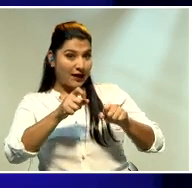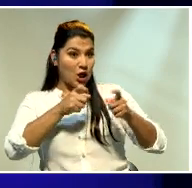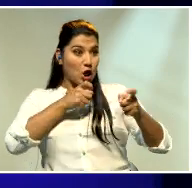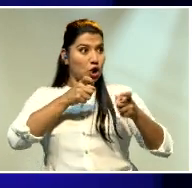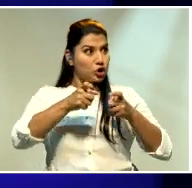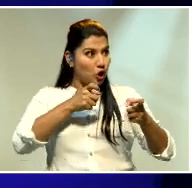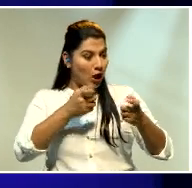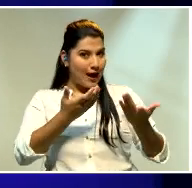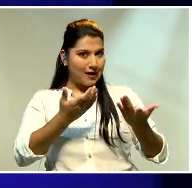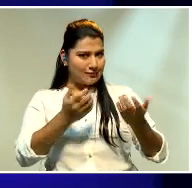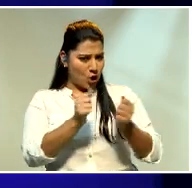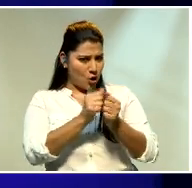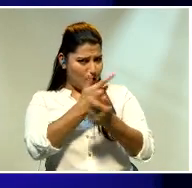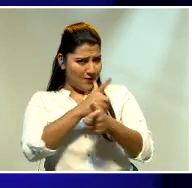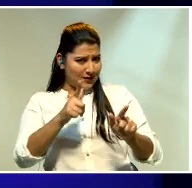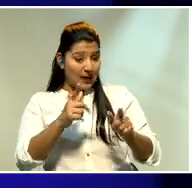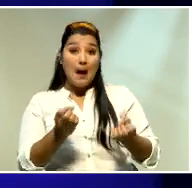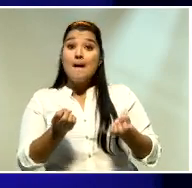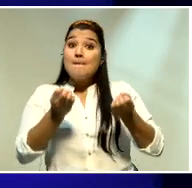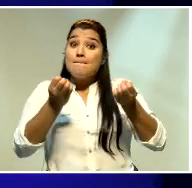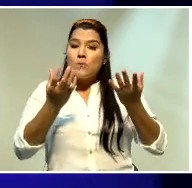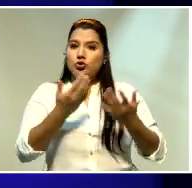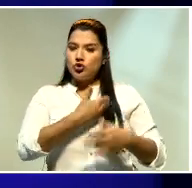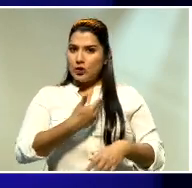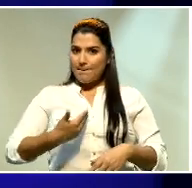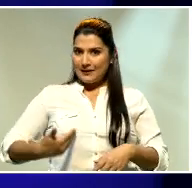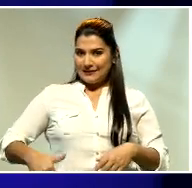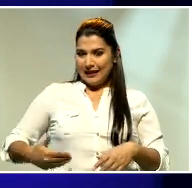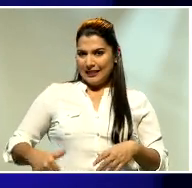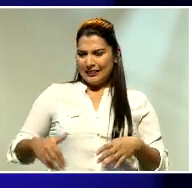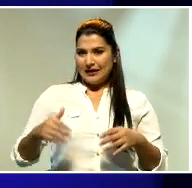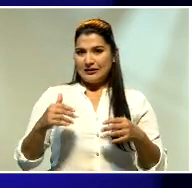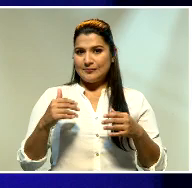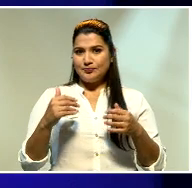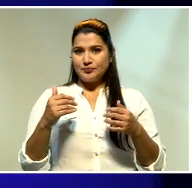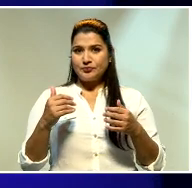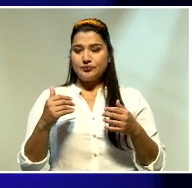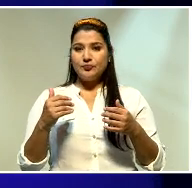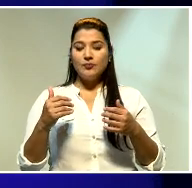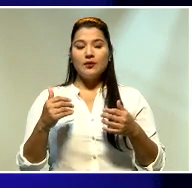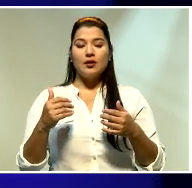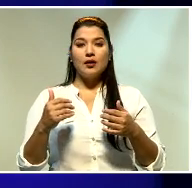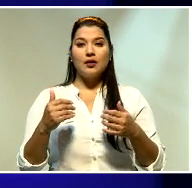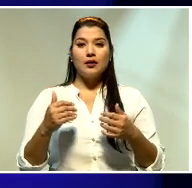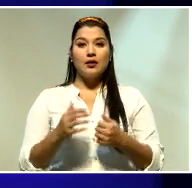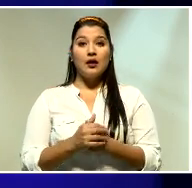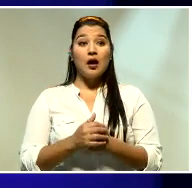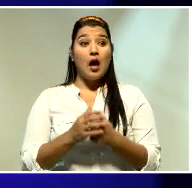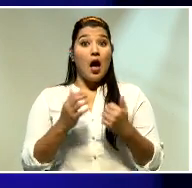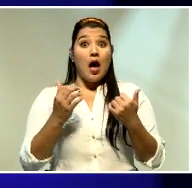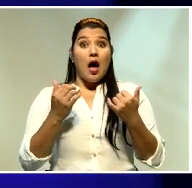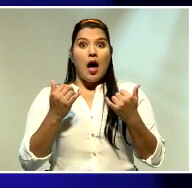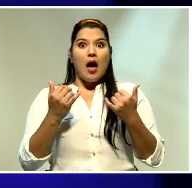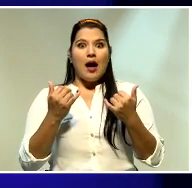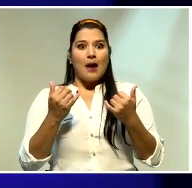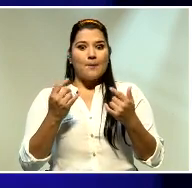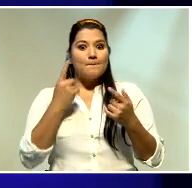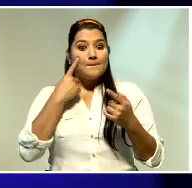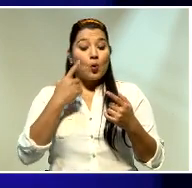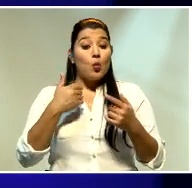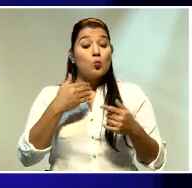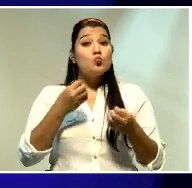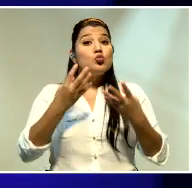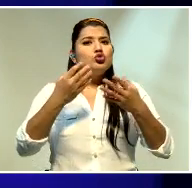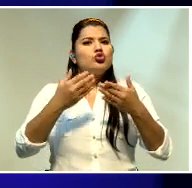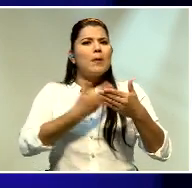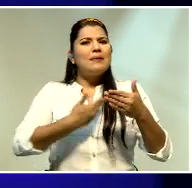presidentes a estas alturas del partido, de cuantos llevaban transitando el terreno presidencial,